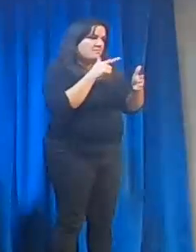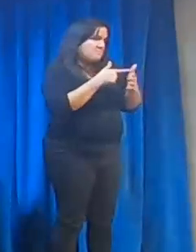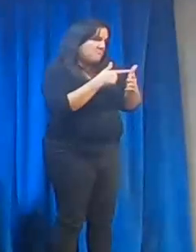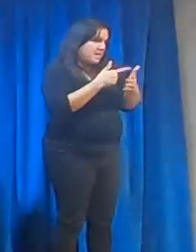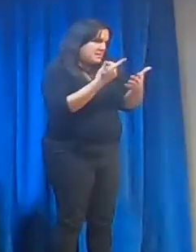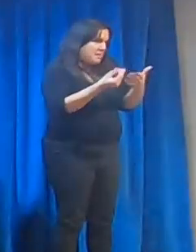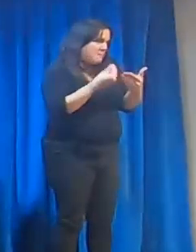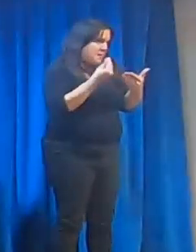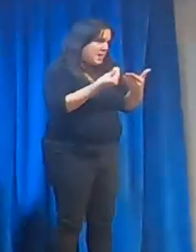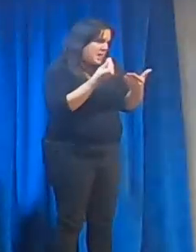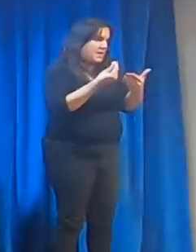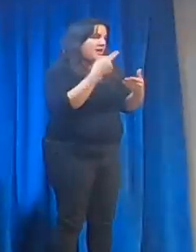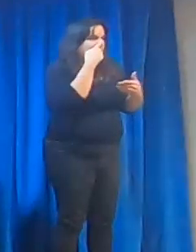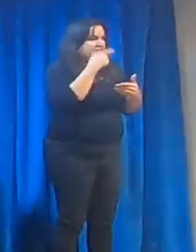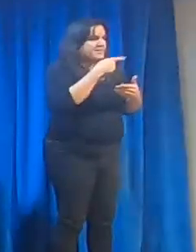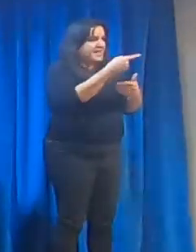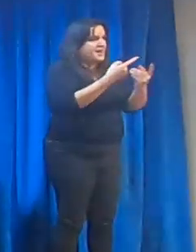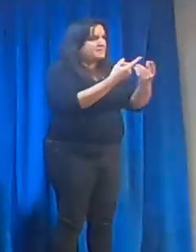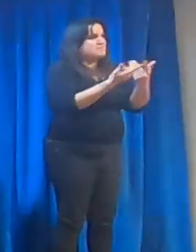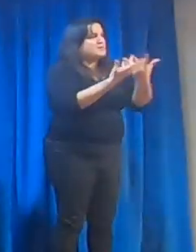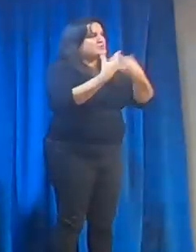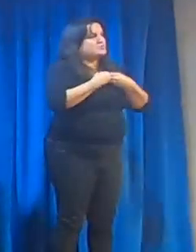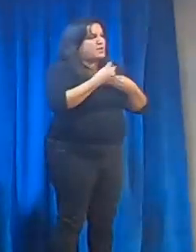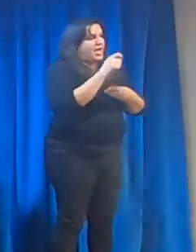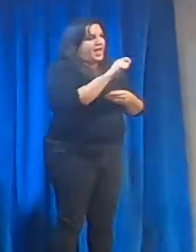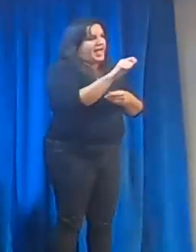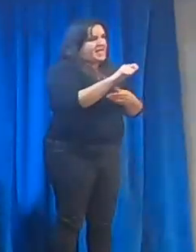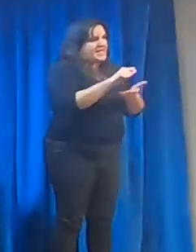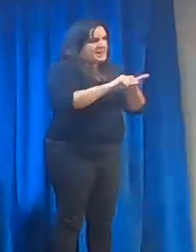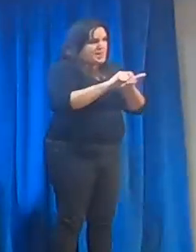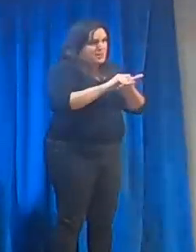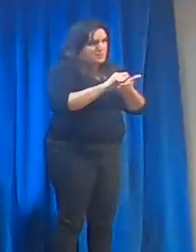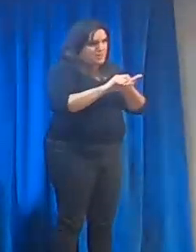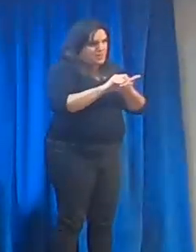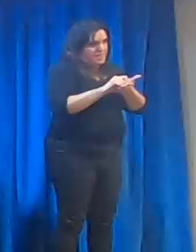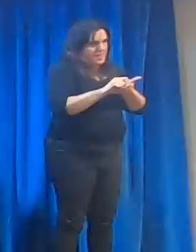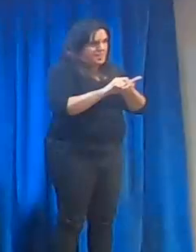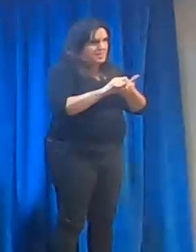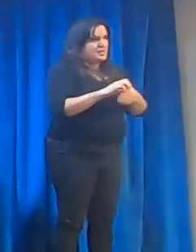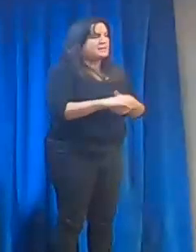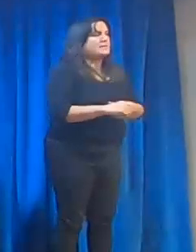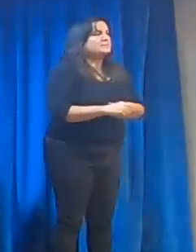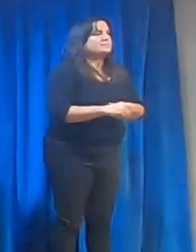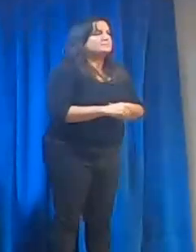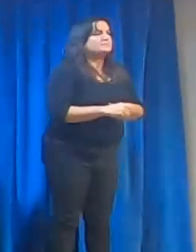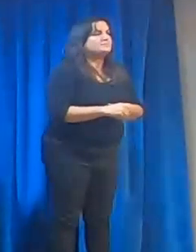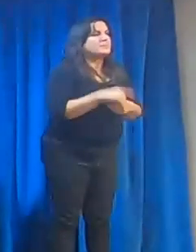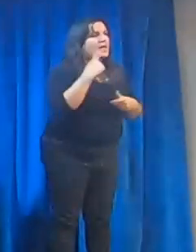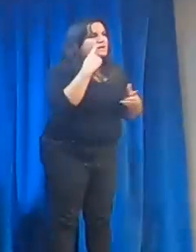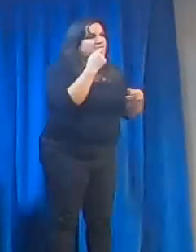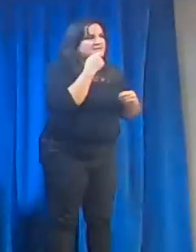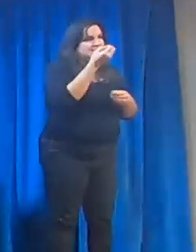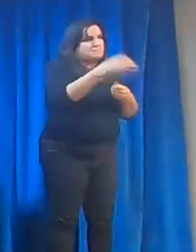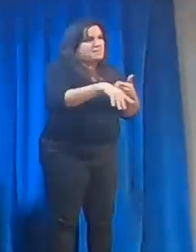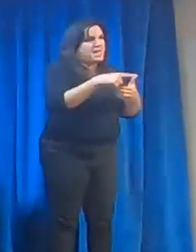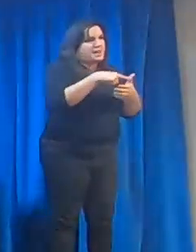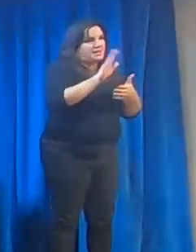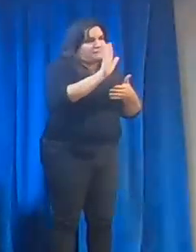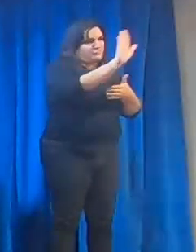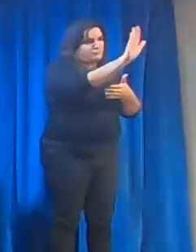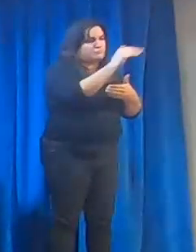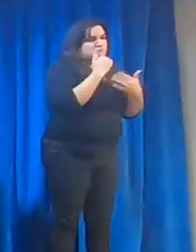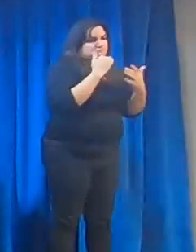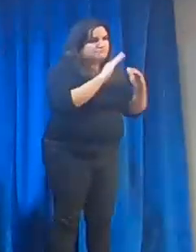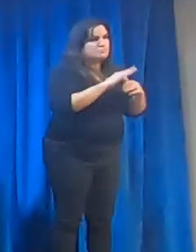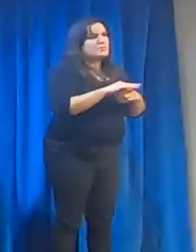usar el pulgar para escribir, sería el dedo que vaya perdiendo la función en este caso, ¿no? El